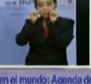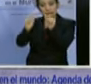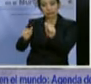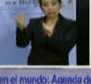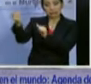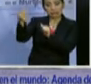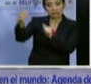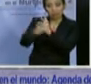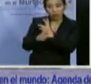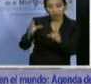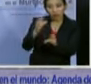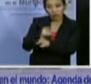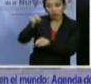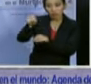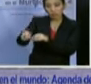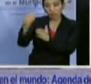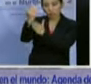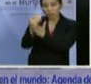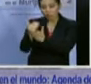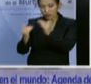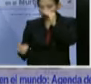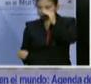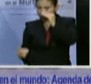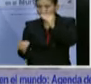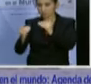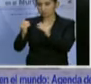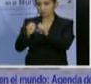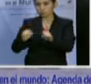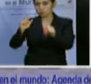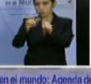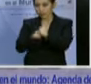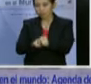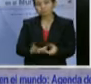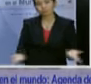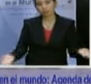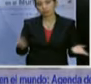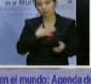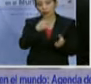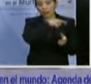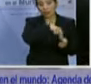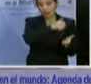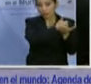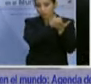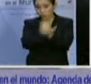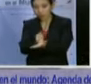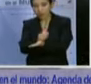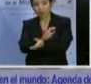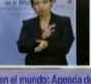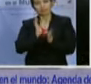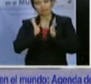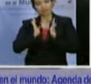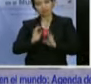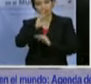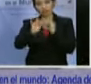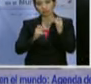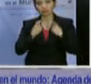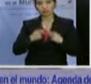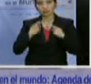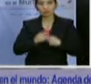las personas, buscando así reducir las desigualdades sociales, en fin, que contribuya al bienestar de todas las